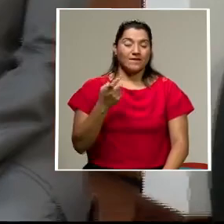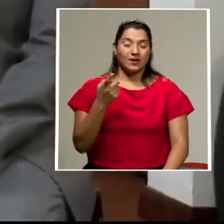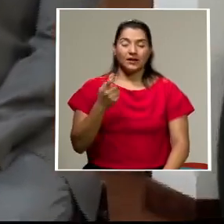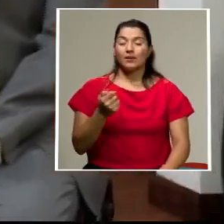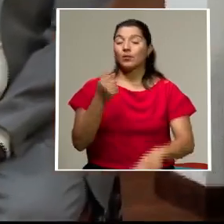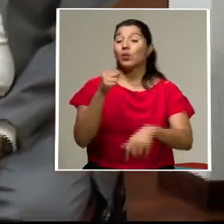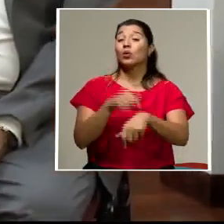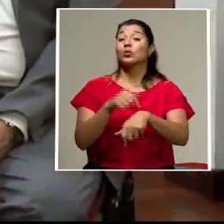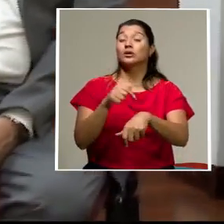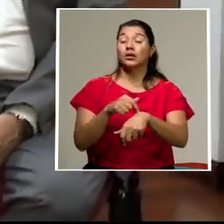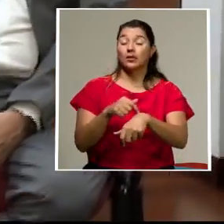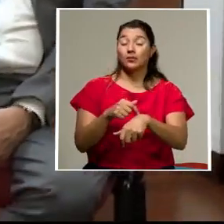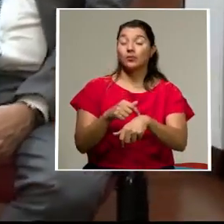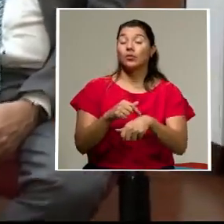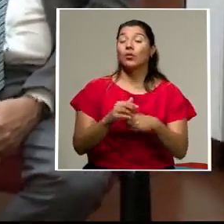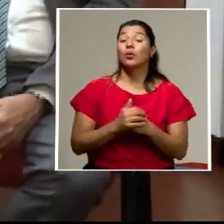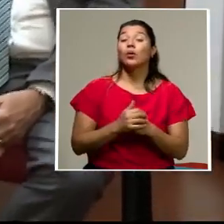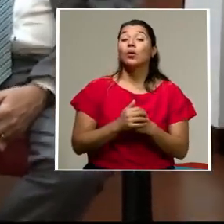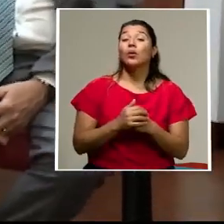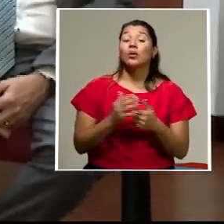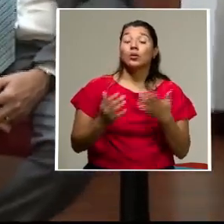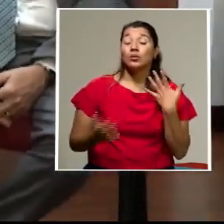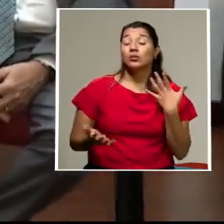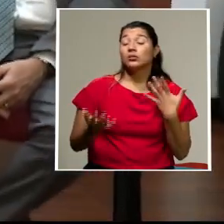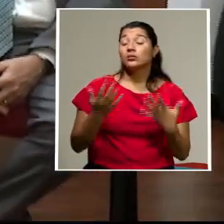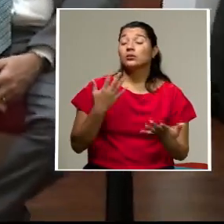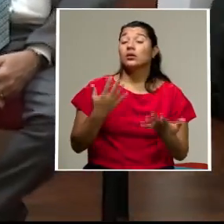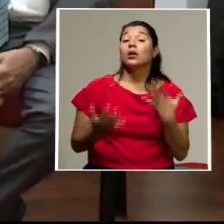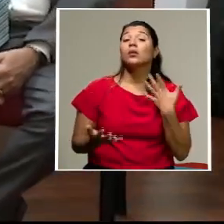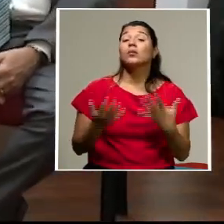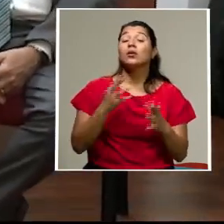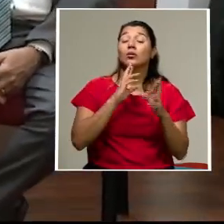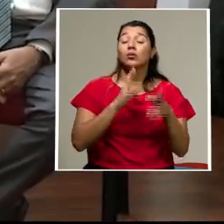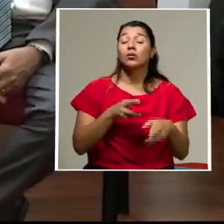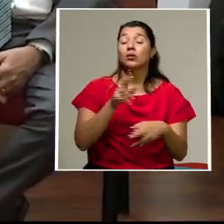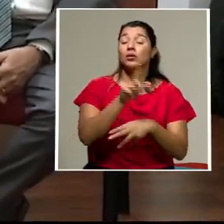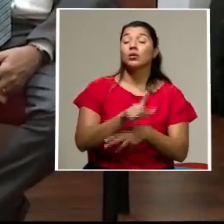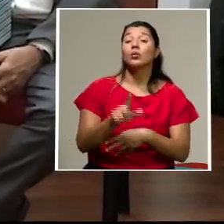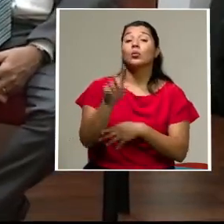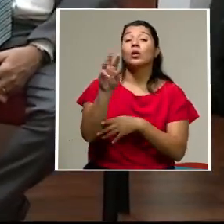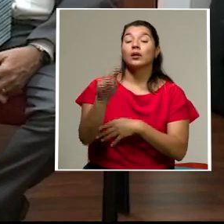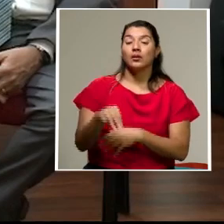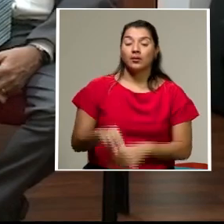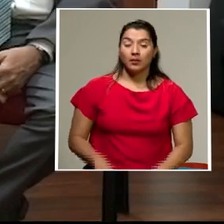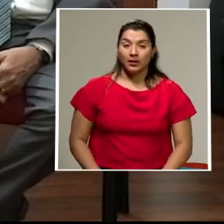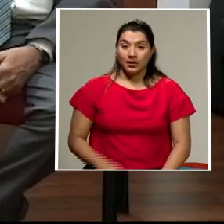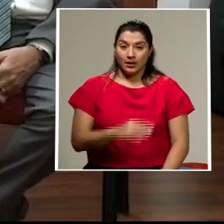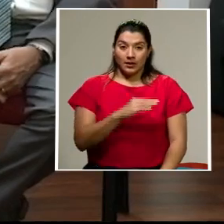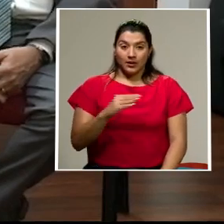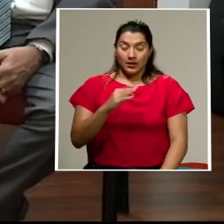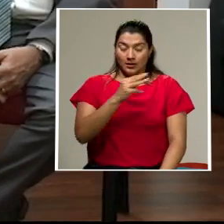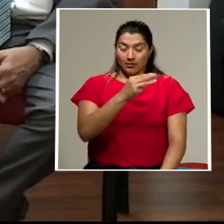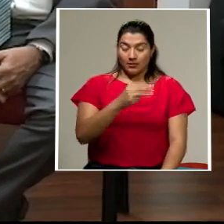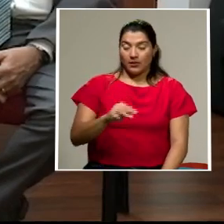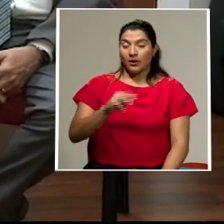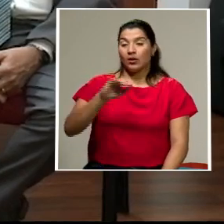hoy, 31, posiblemente se resuelvan entre lunes y martes, entre miércoles y jueves las